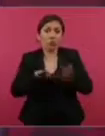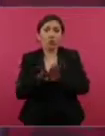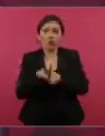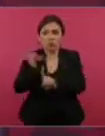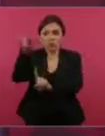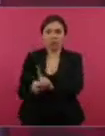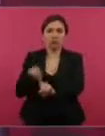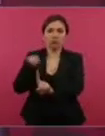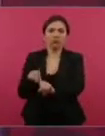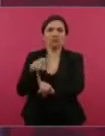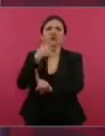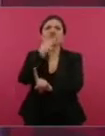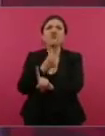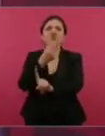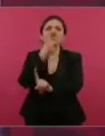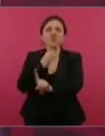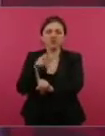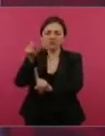hombre